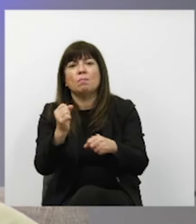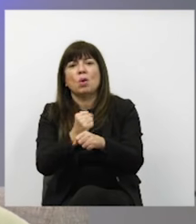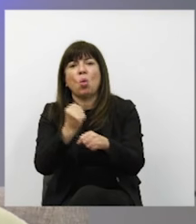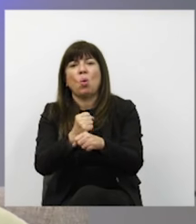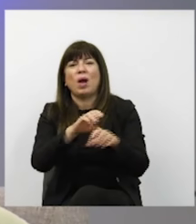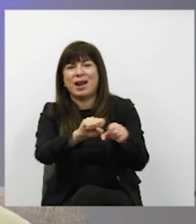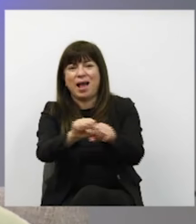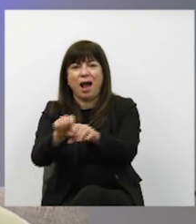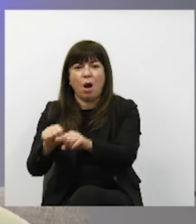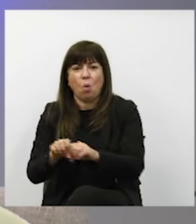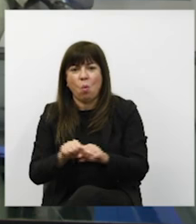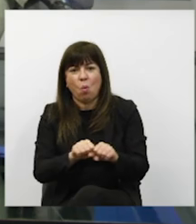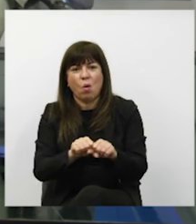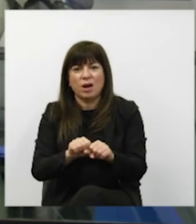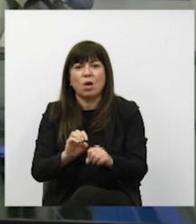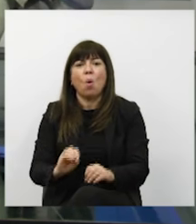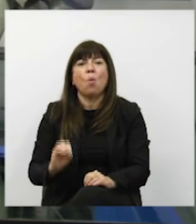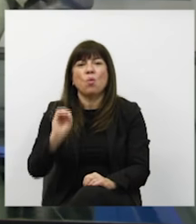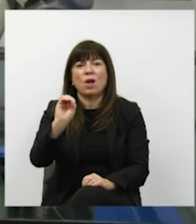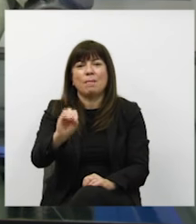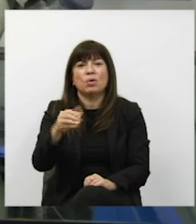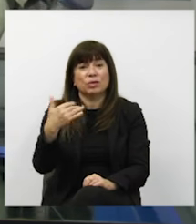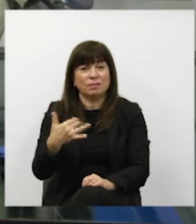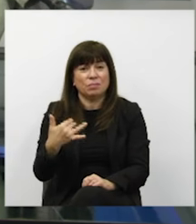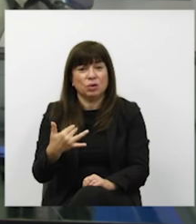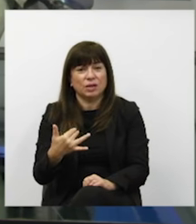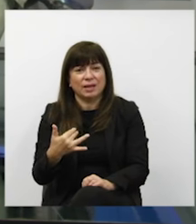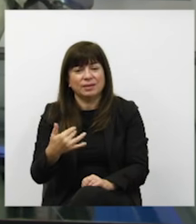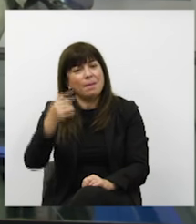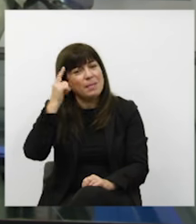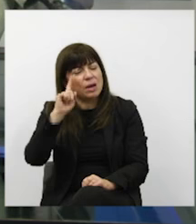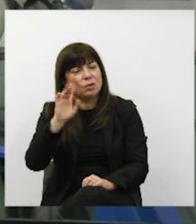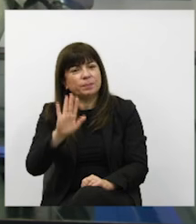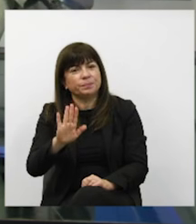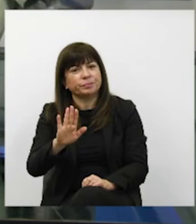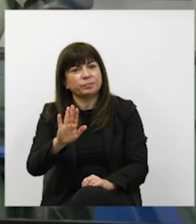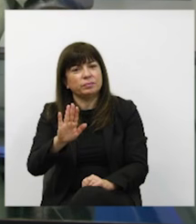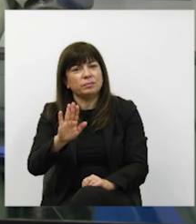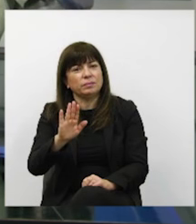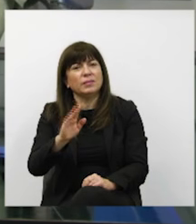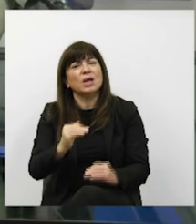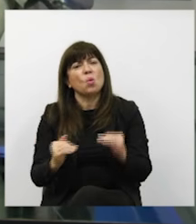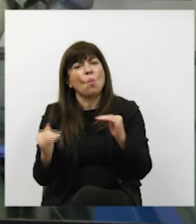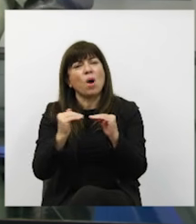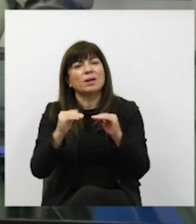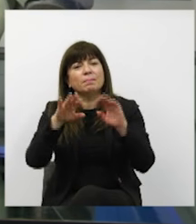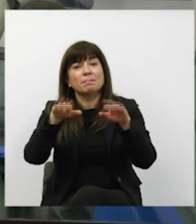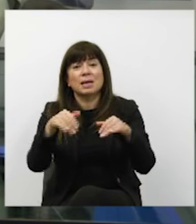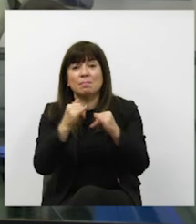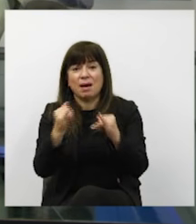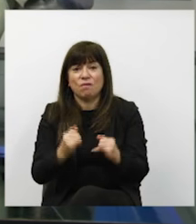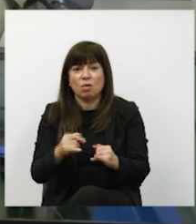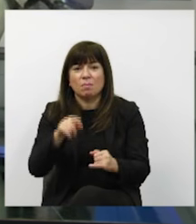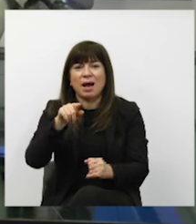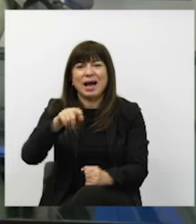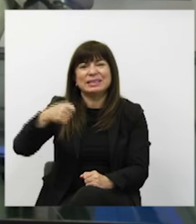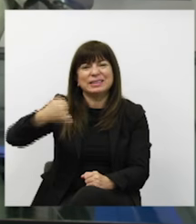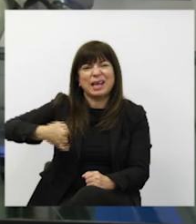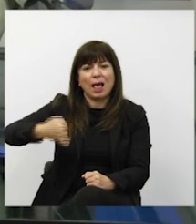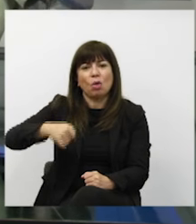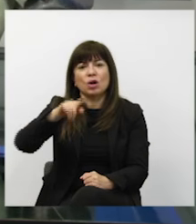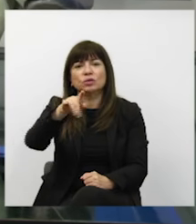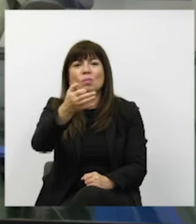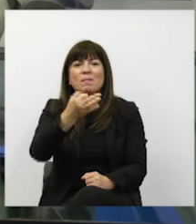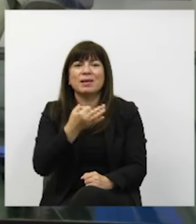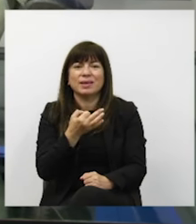esos acuerdos? Y creo que un aporte puede ser el proceso constitucional, pero con igual fuerza que los senadores que tú mencionaste estén conversando